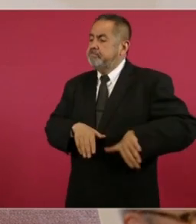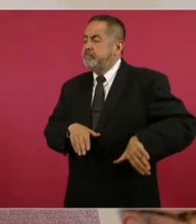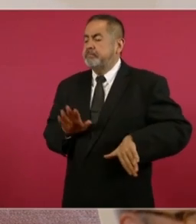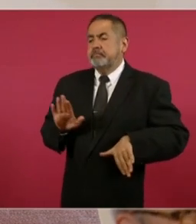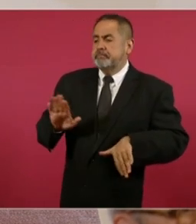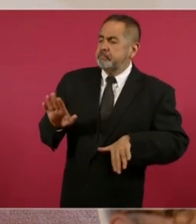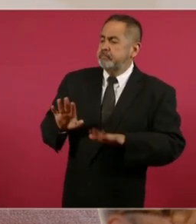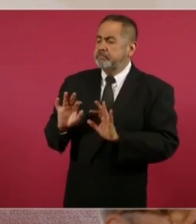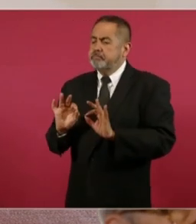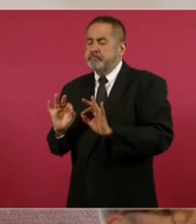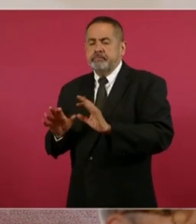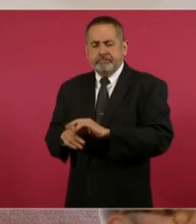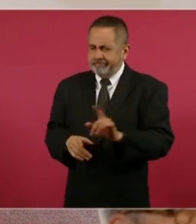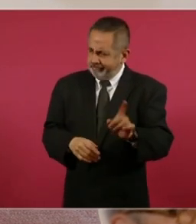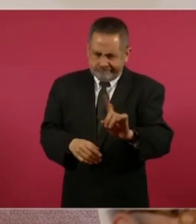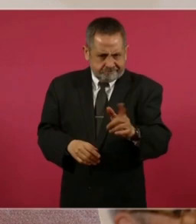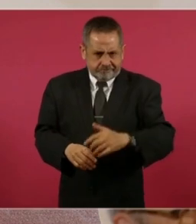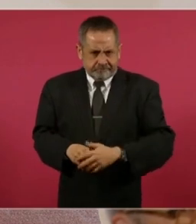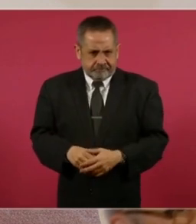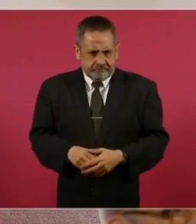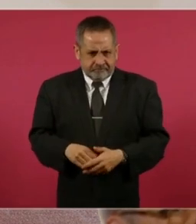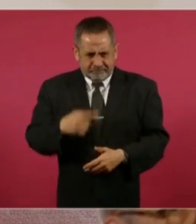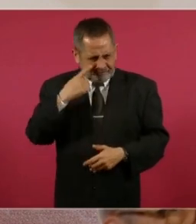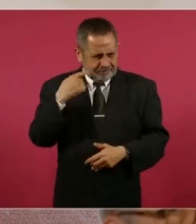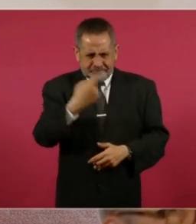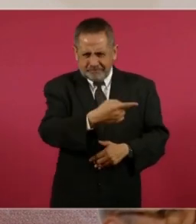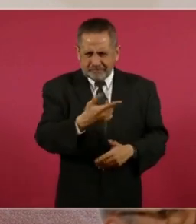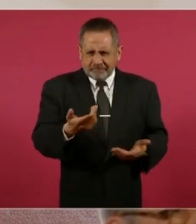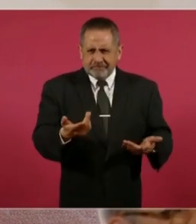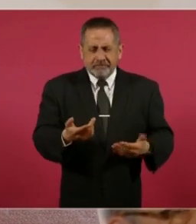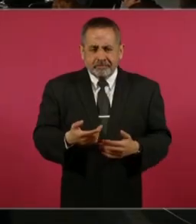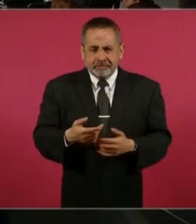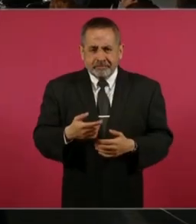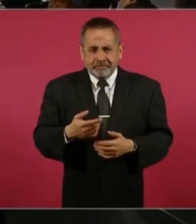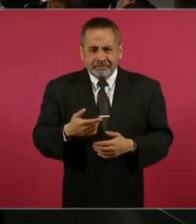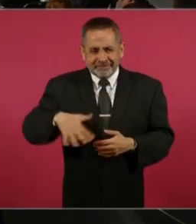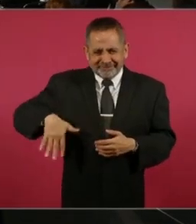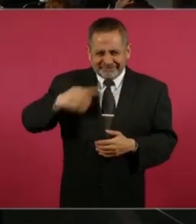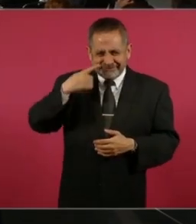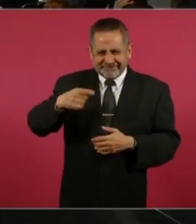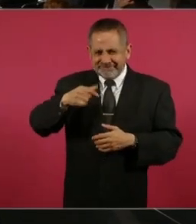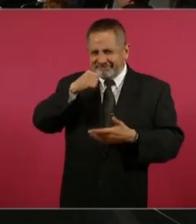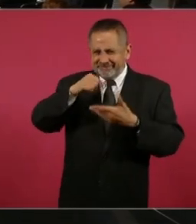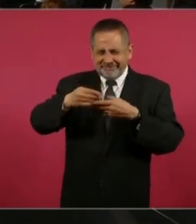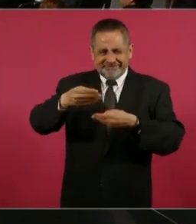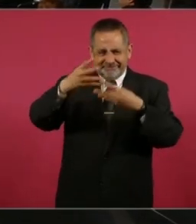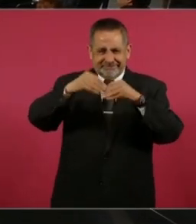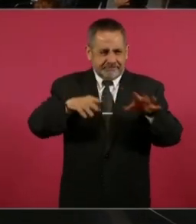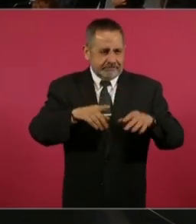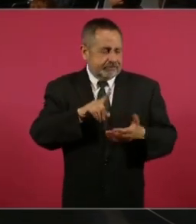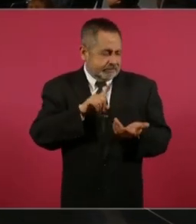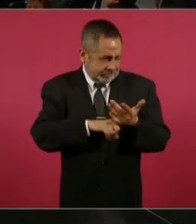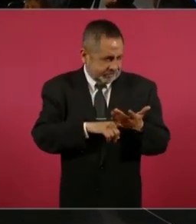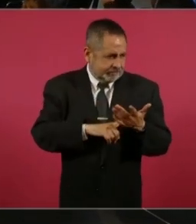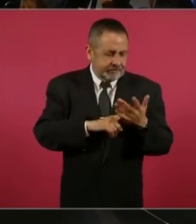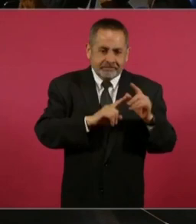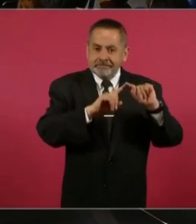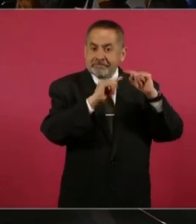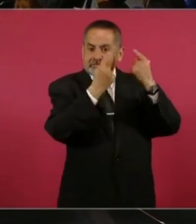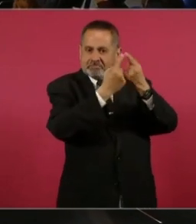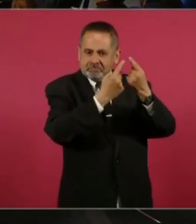tapadera pues no ven como se distribuyen en los acuerdos